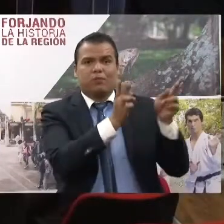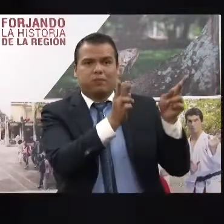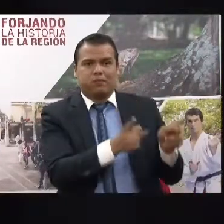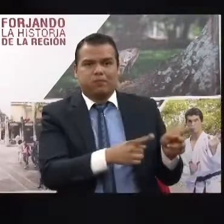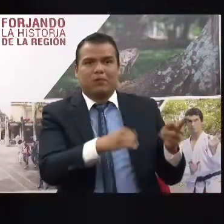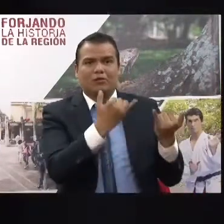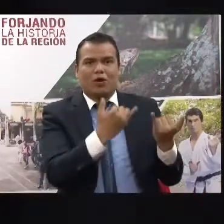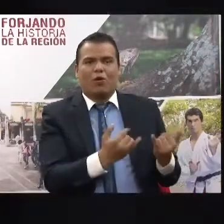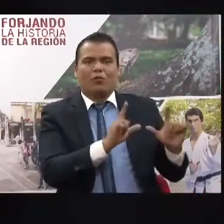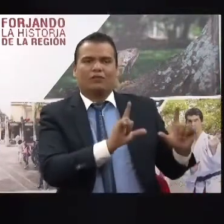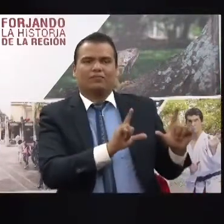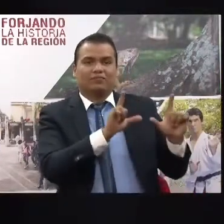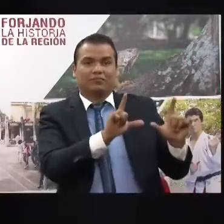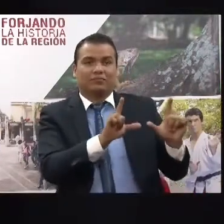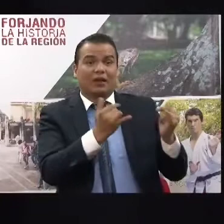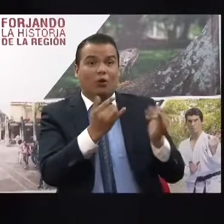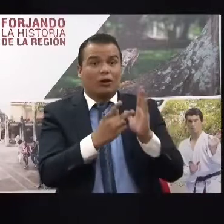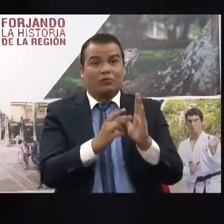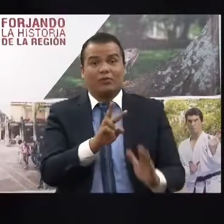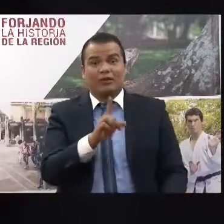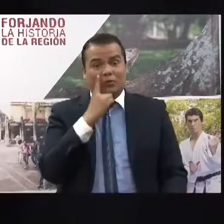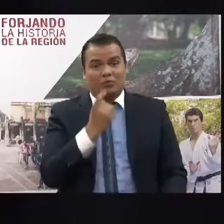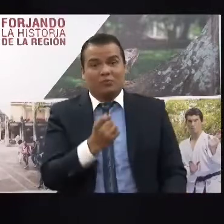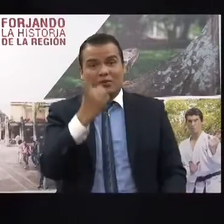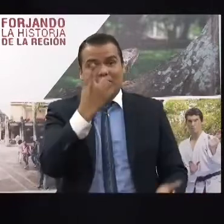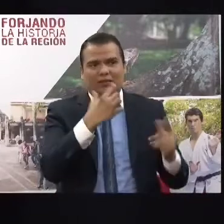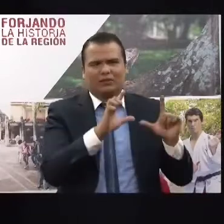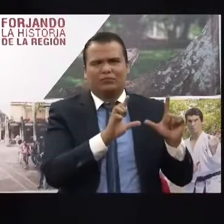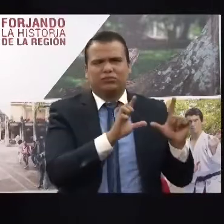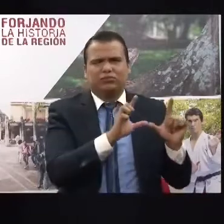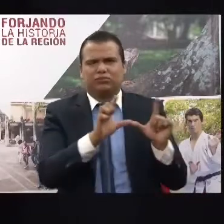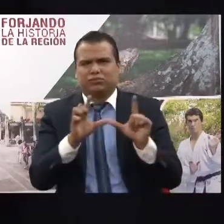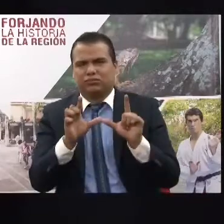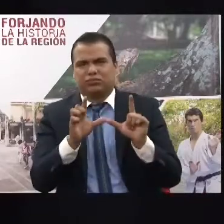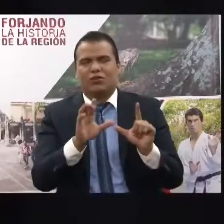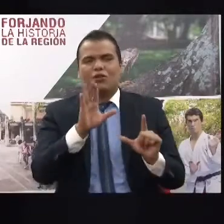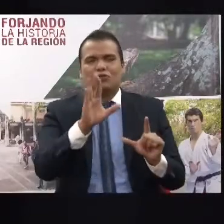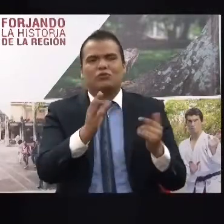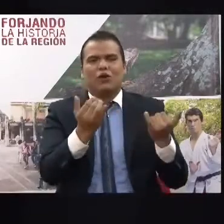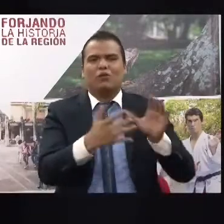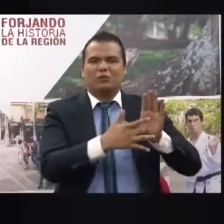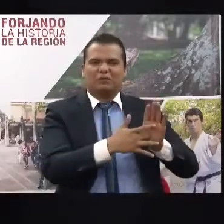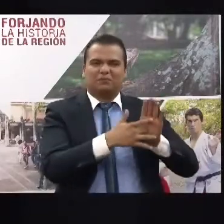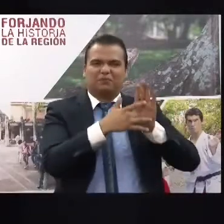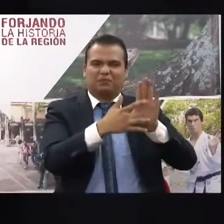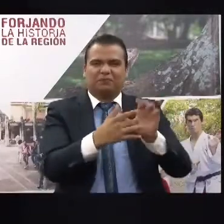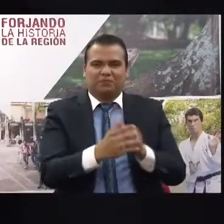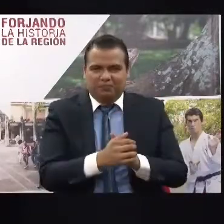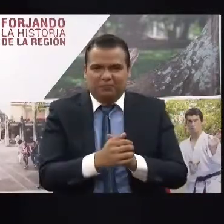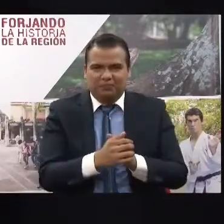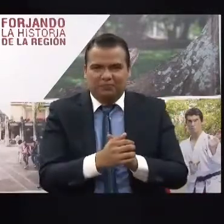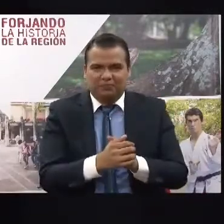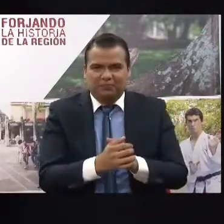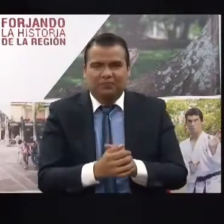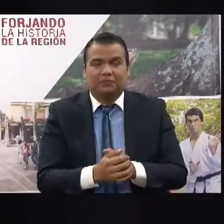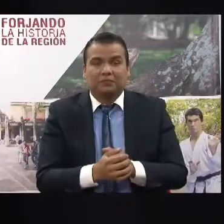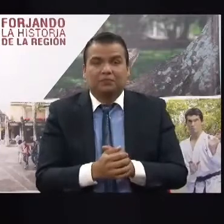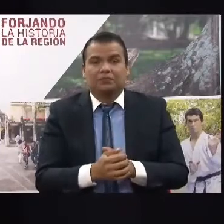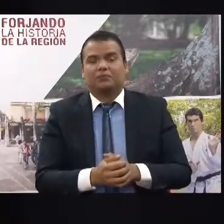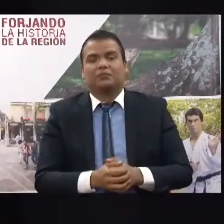la primera ceremonia virtual de grados del año 2021 de la Universidad del Valle.